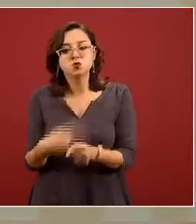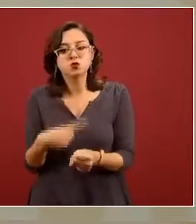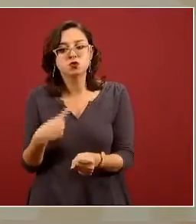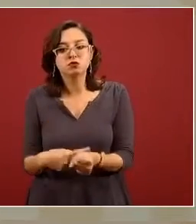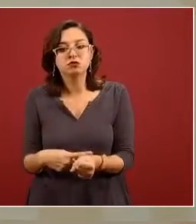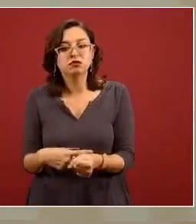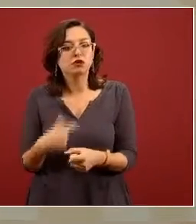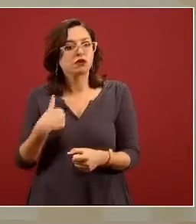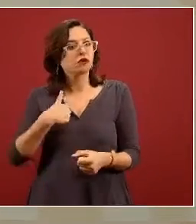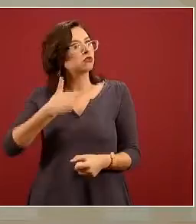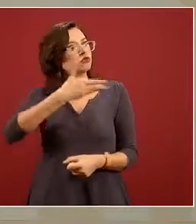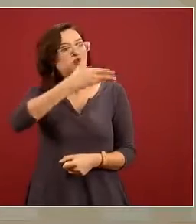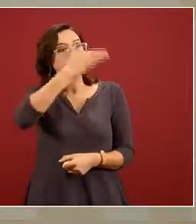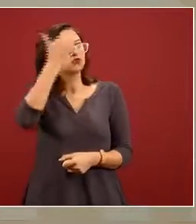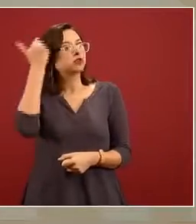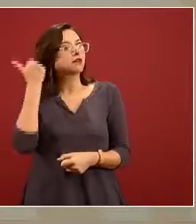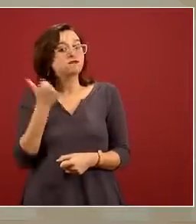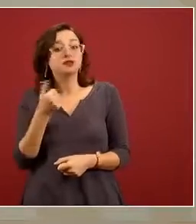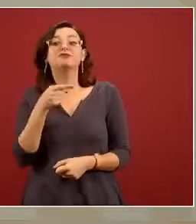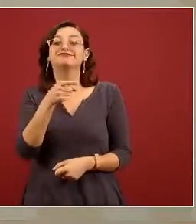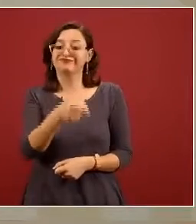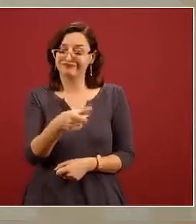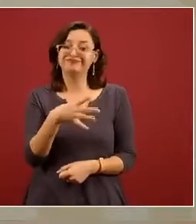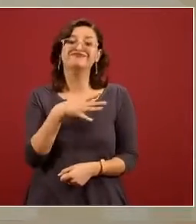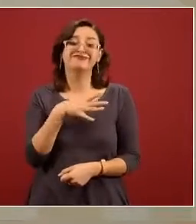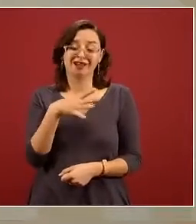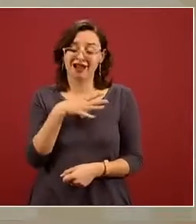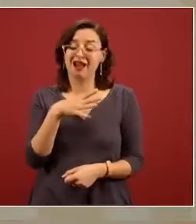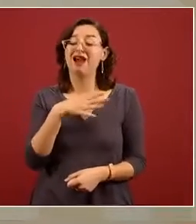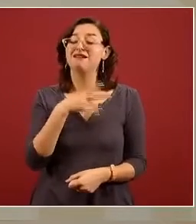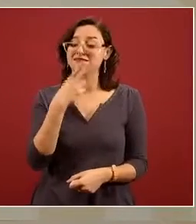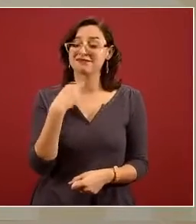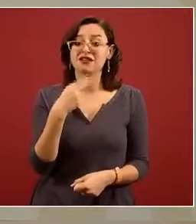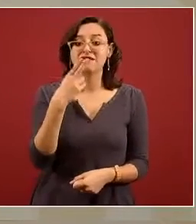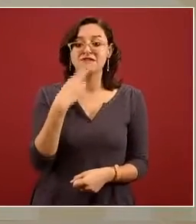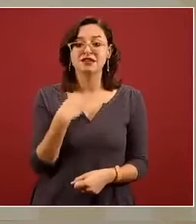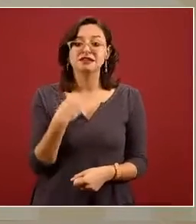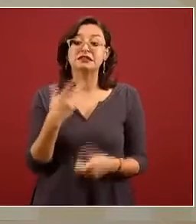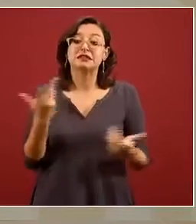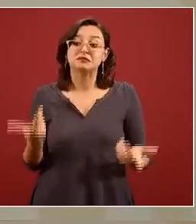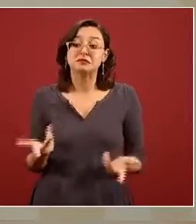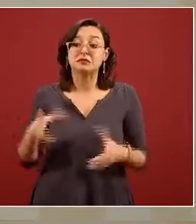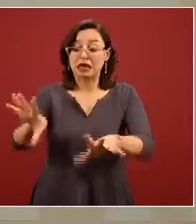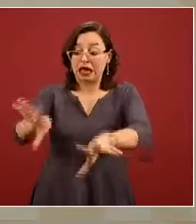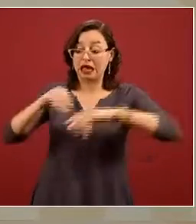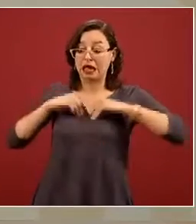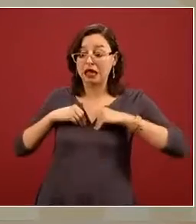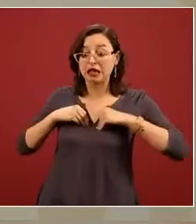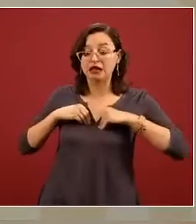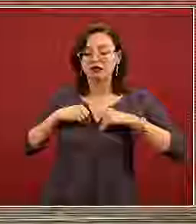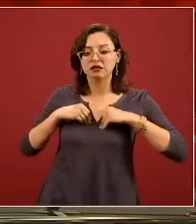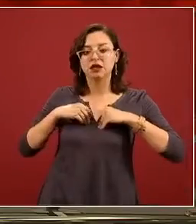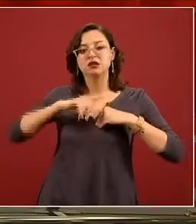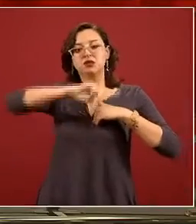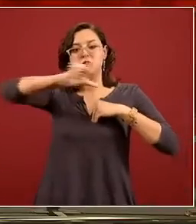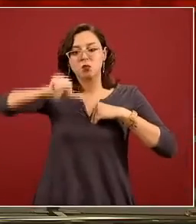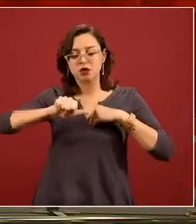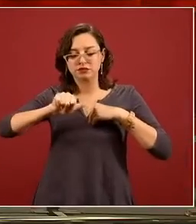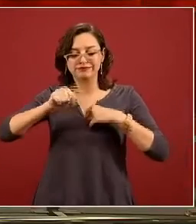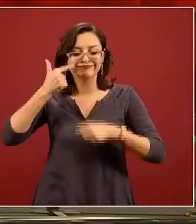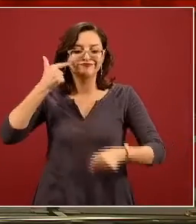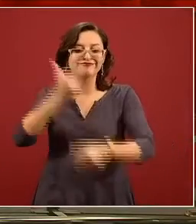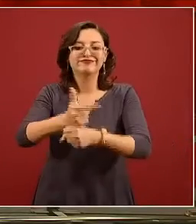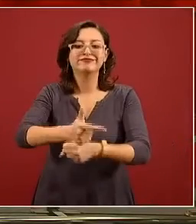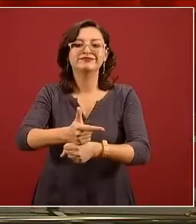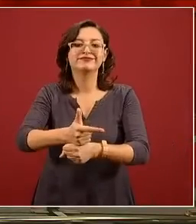persona que enferma de COVID grave, no sabía que padecía diabetes y la diabetes se detecta al momento en que está enfermo de COVID. Esto no es